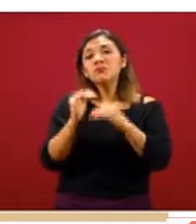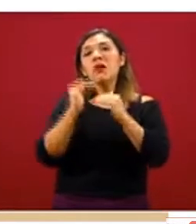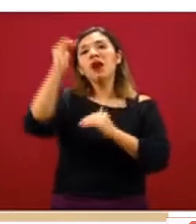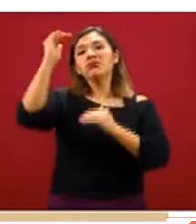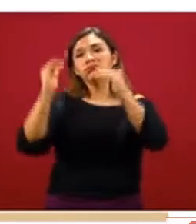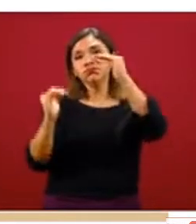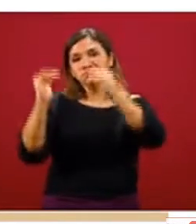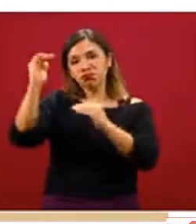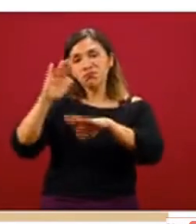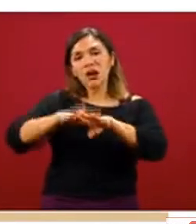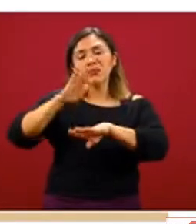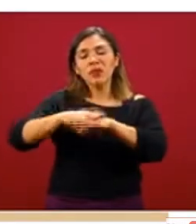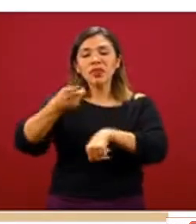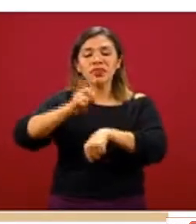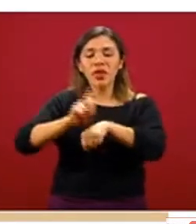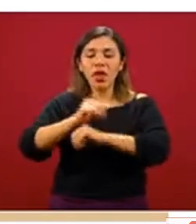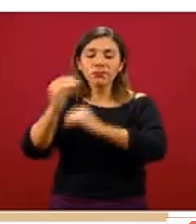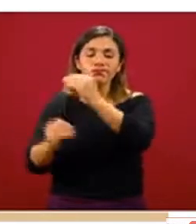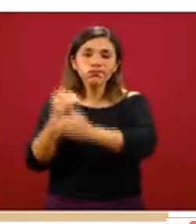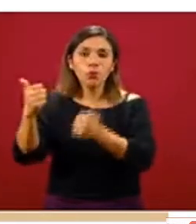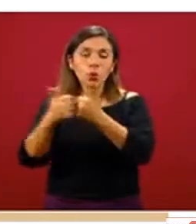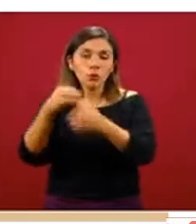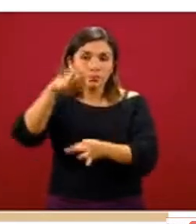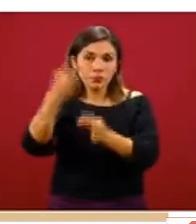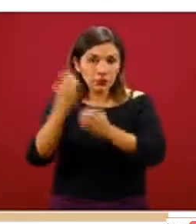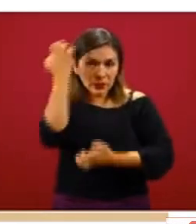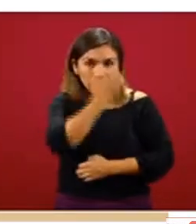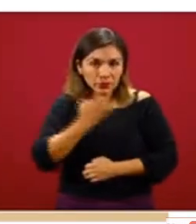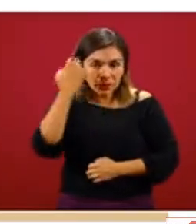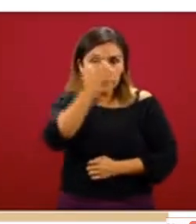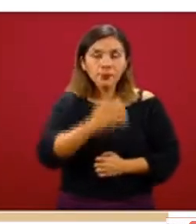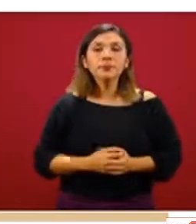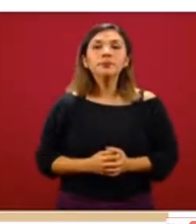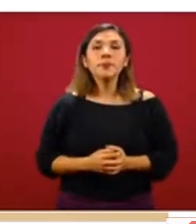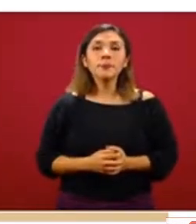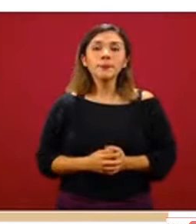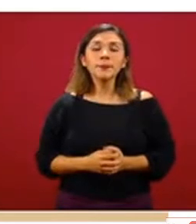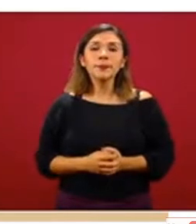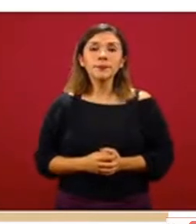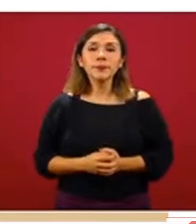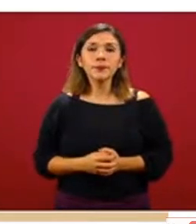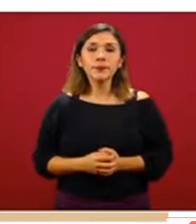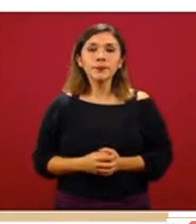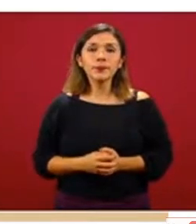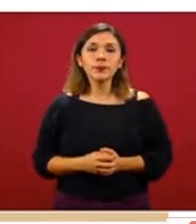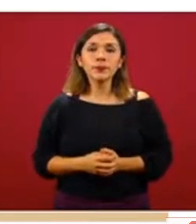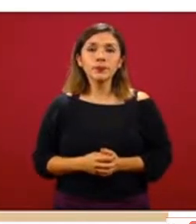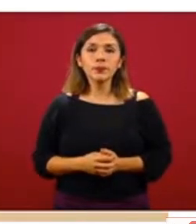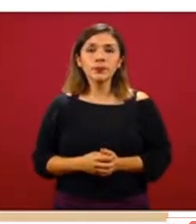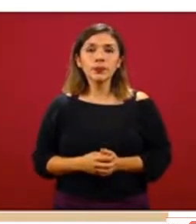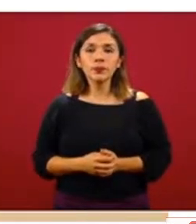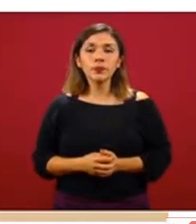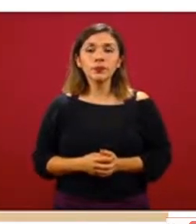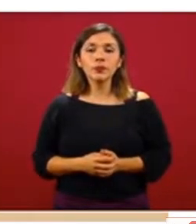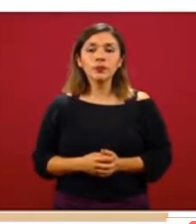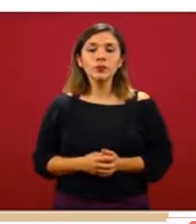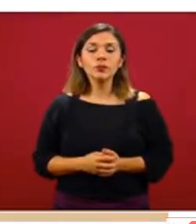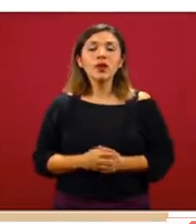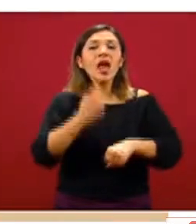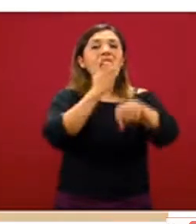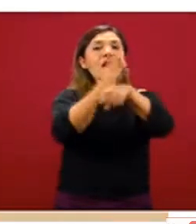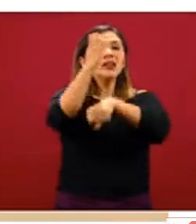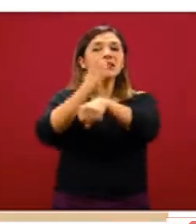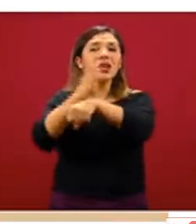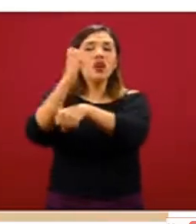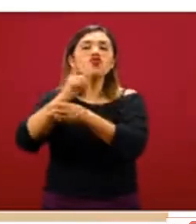los siguientes días cuando estas defunciones se confirmen. En la siguiente diapositiva vemos la distribución de las defunciones por la entidad federativa